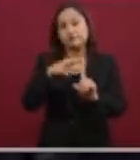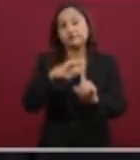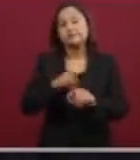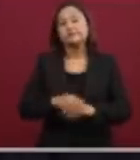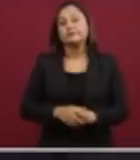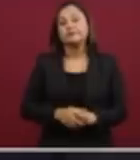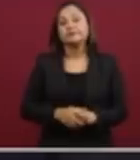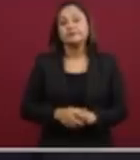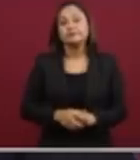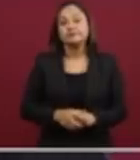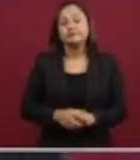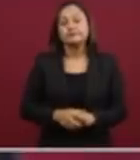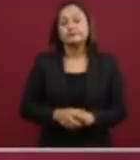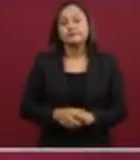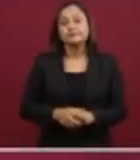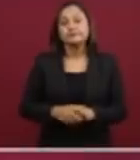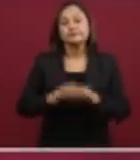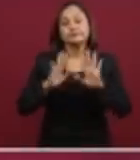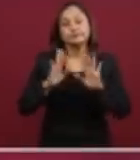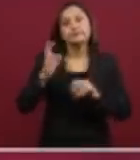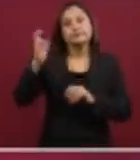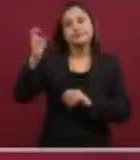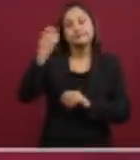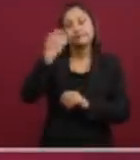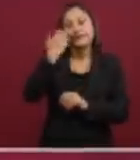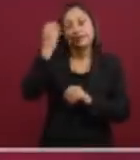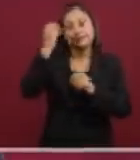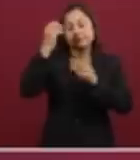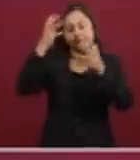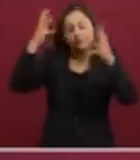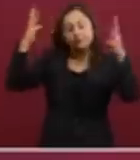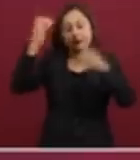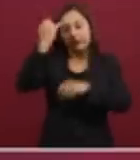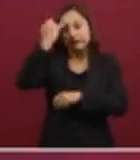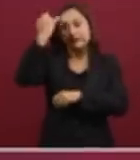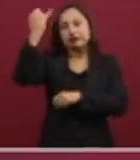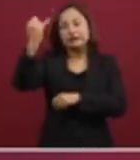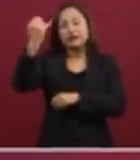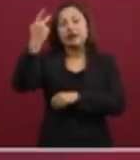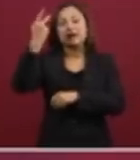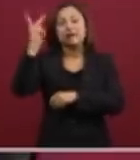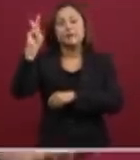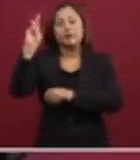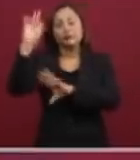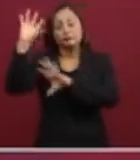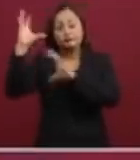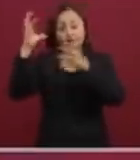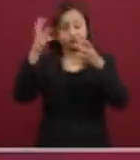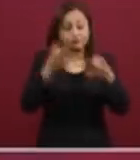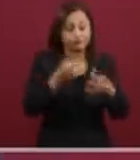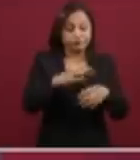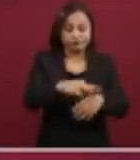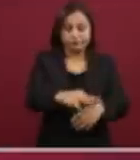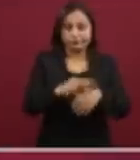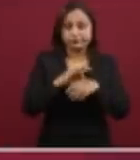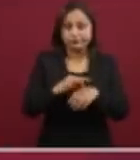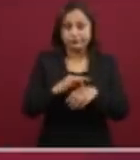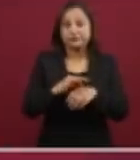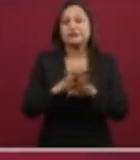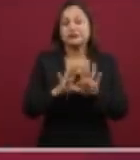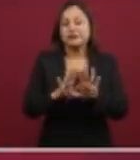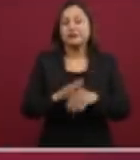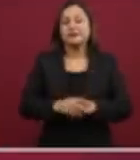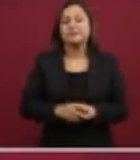Nada más que una cosa es lo deseable y otra cosa es lo posible, pero idealmente,